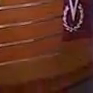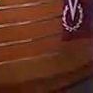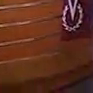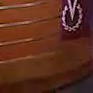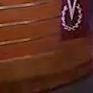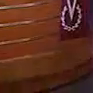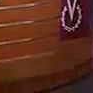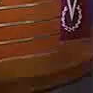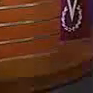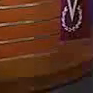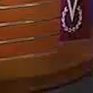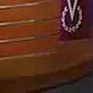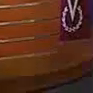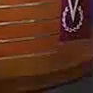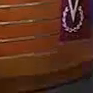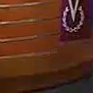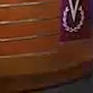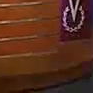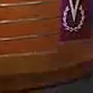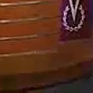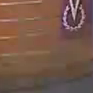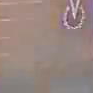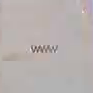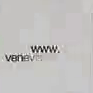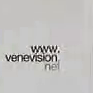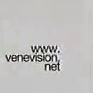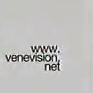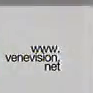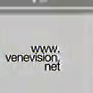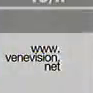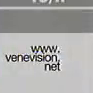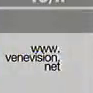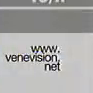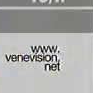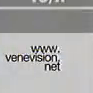A continuación, programa recreativo.